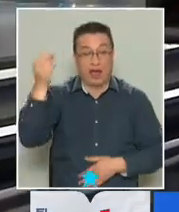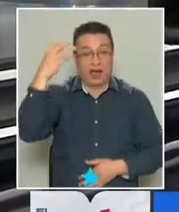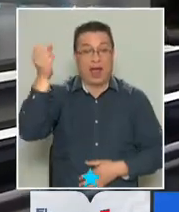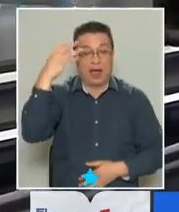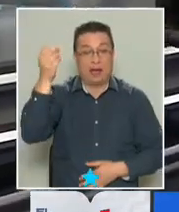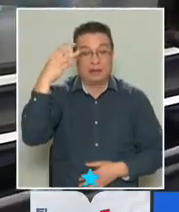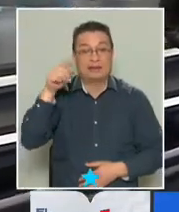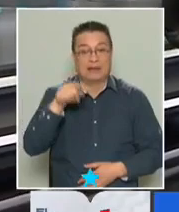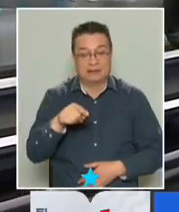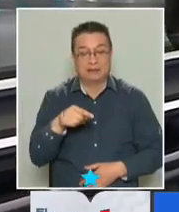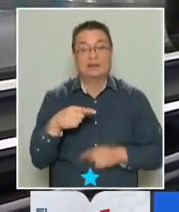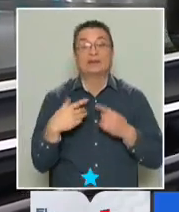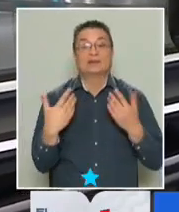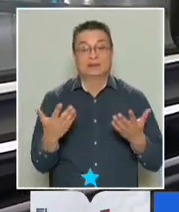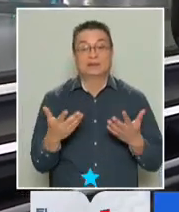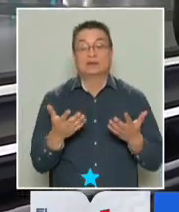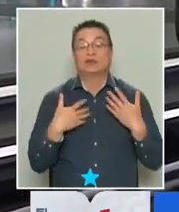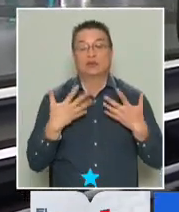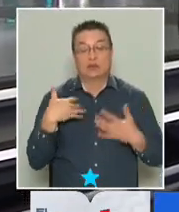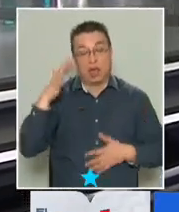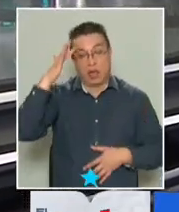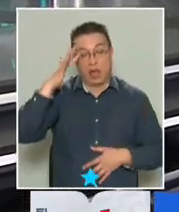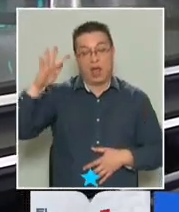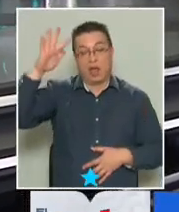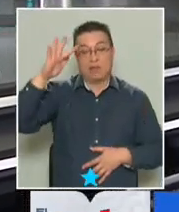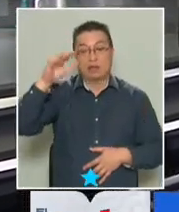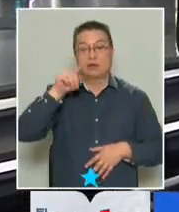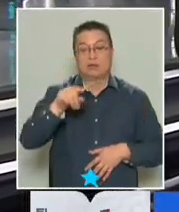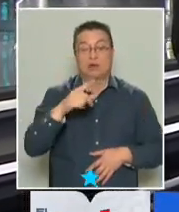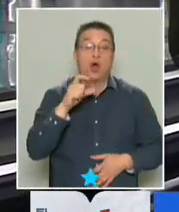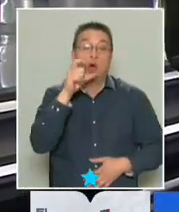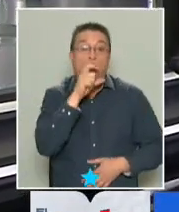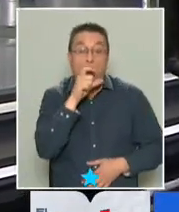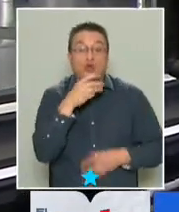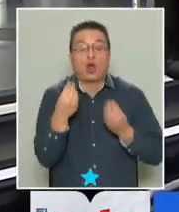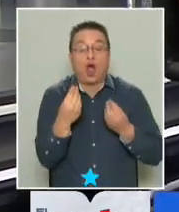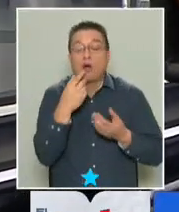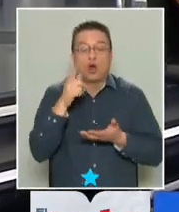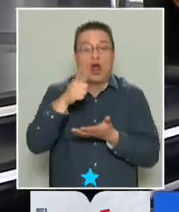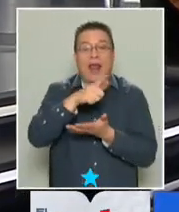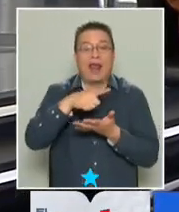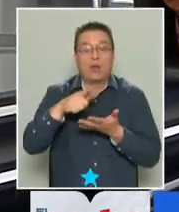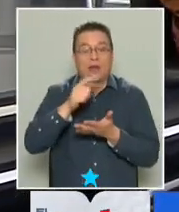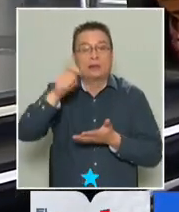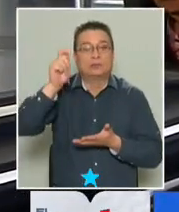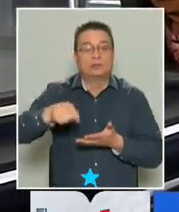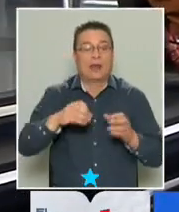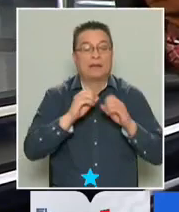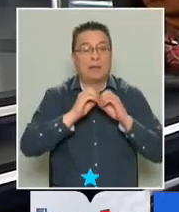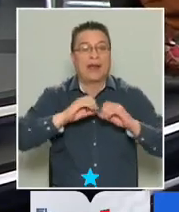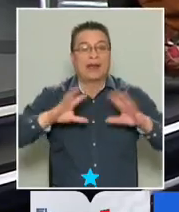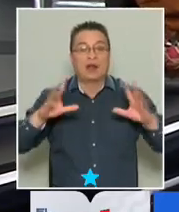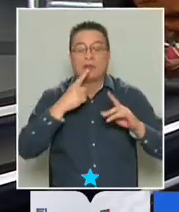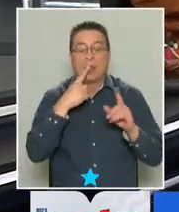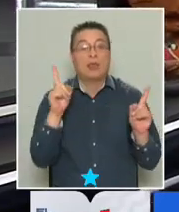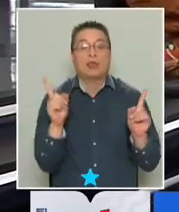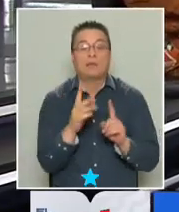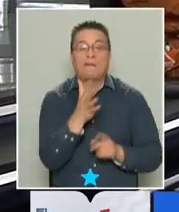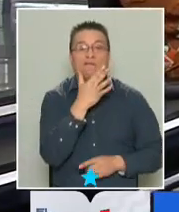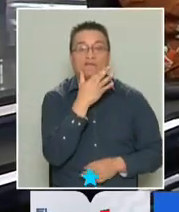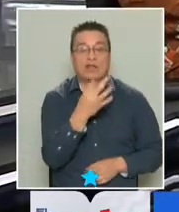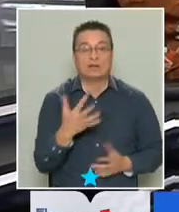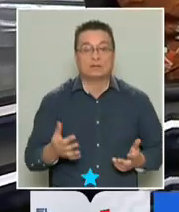sí yo creo que no se me imagino que hacer cursos de cómo hacer lengua sentencia más clara simplificar el link